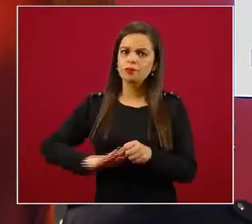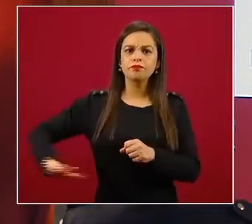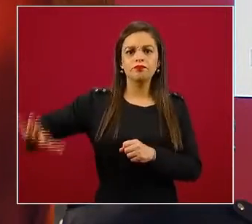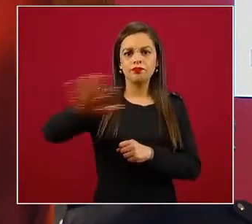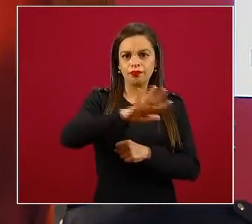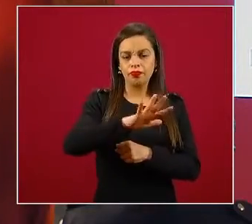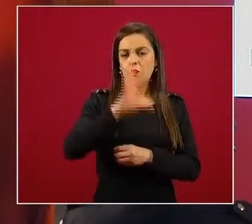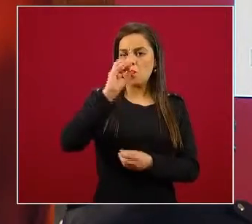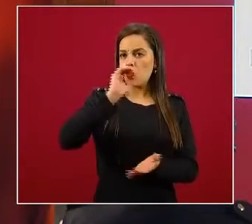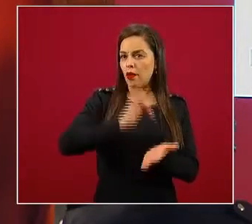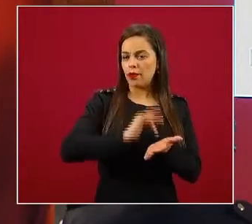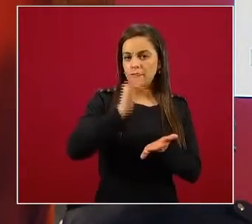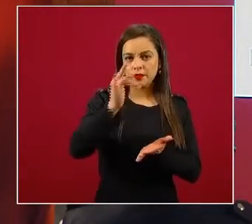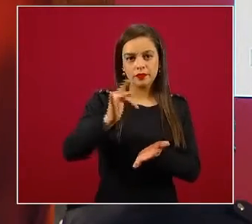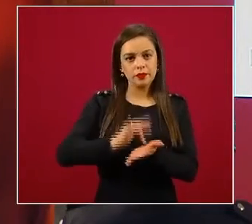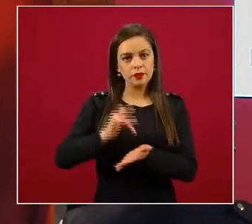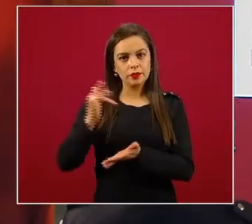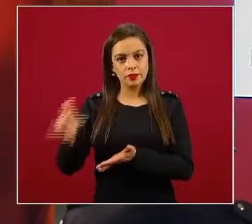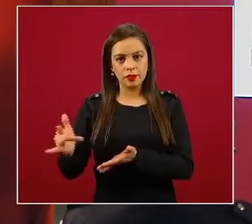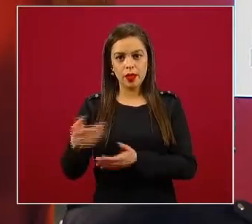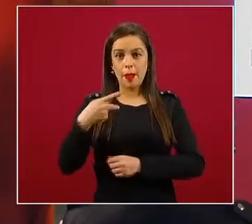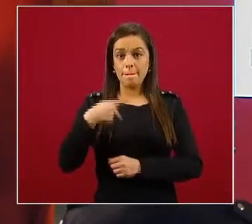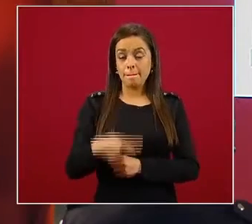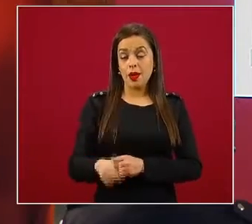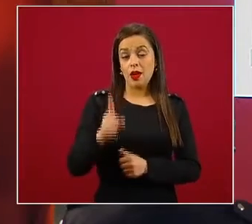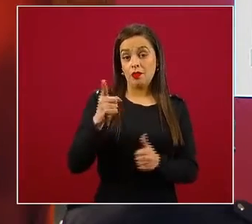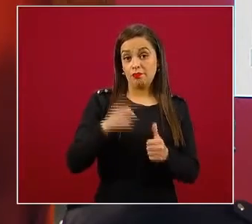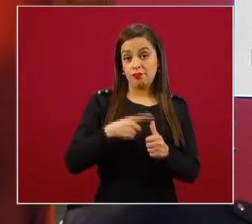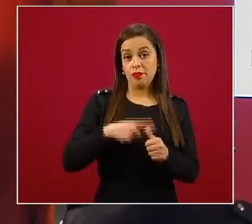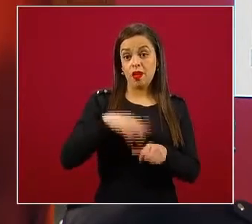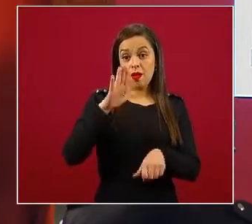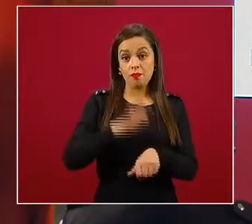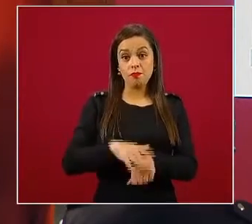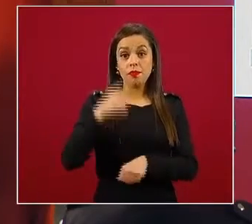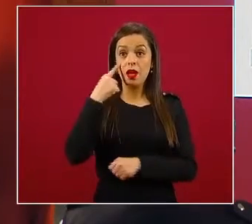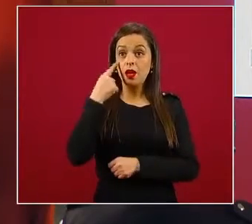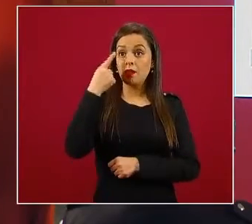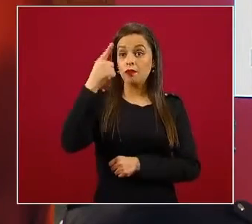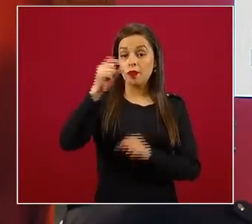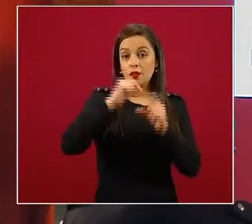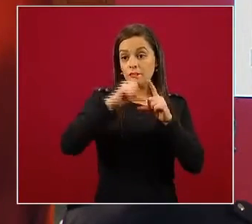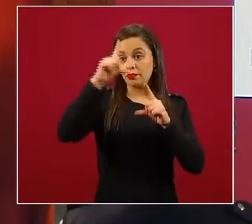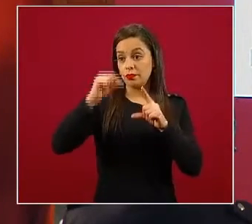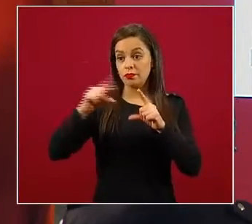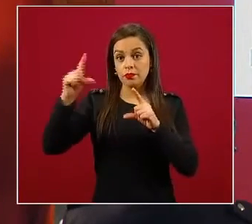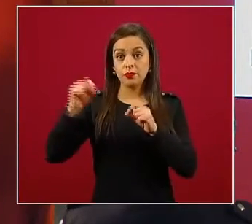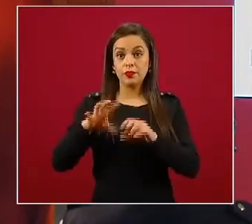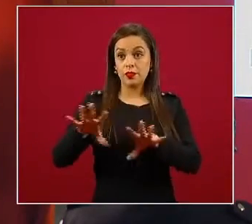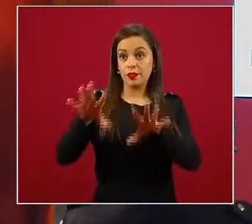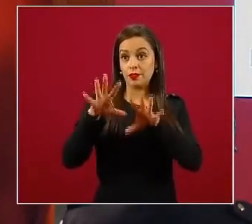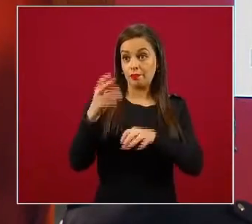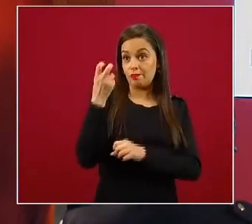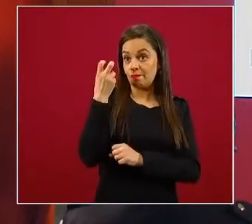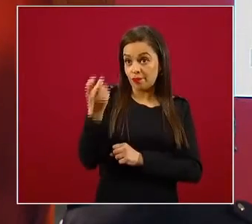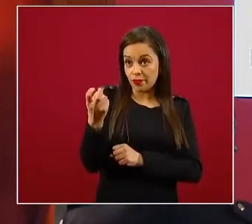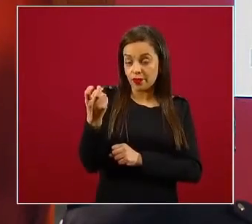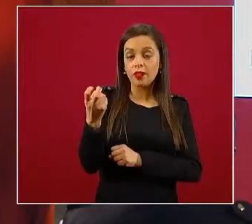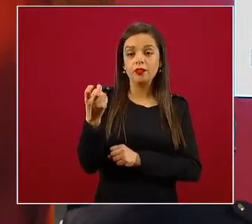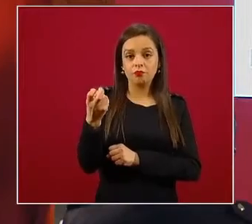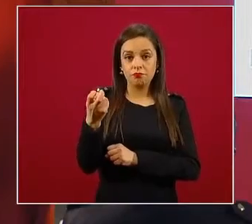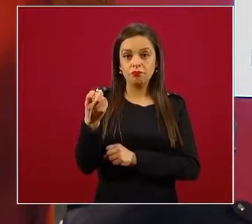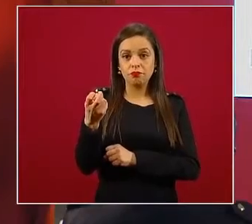la población, a toda la sociedad mexicana, pero quien se vea reflejado en estos incrementos y que no hayan sido por alguna